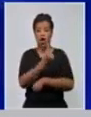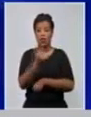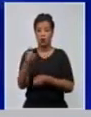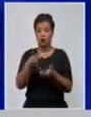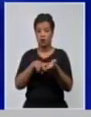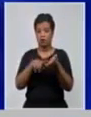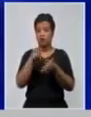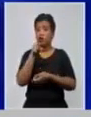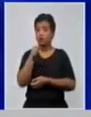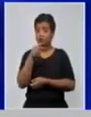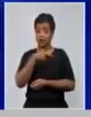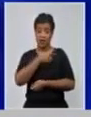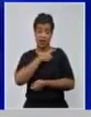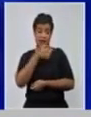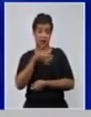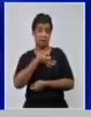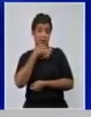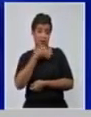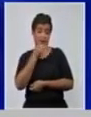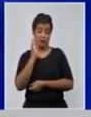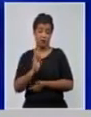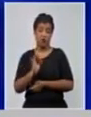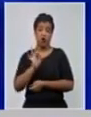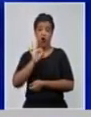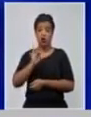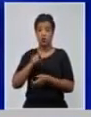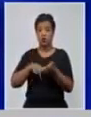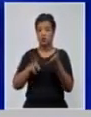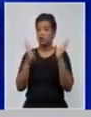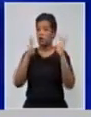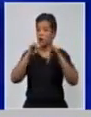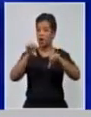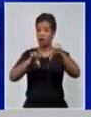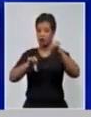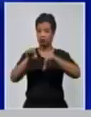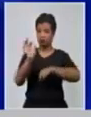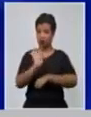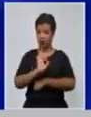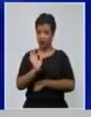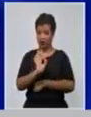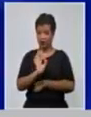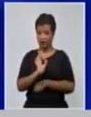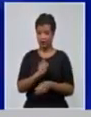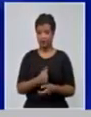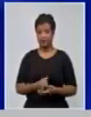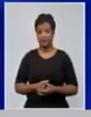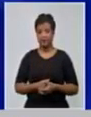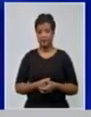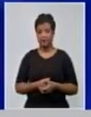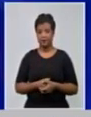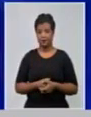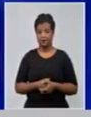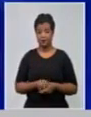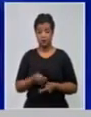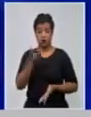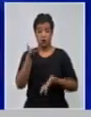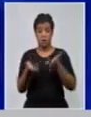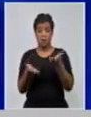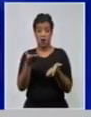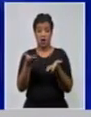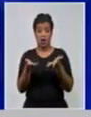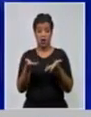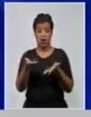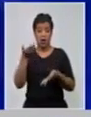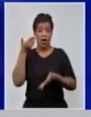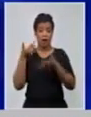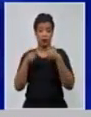decir que solo en 8 provincias no se tenían laboratorios. No se tenía, pero sí, comparado con el inicio, que nada más que teníamos en 3,